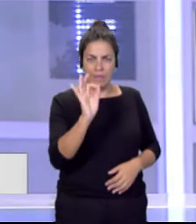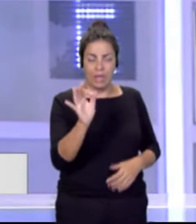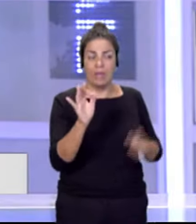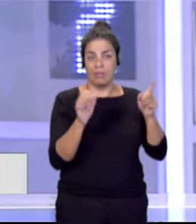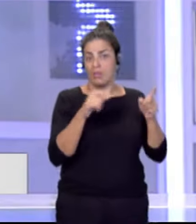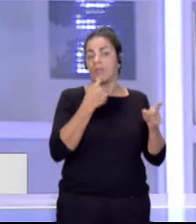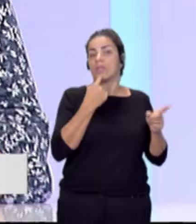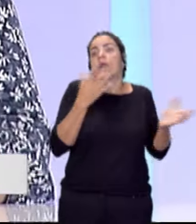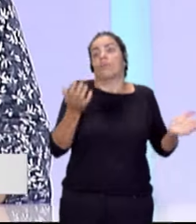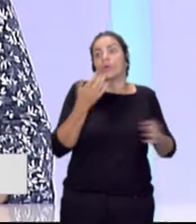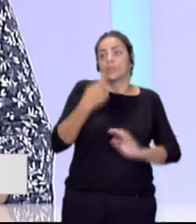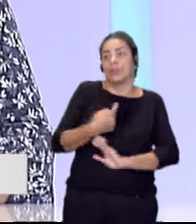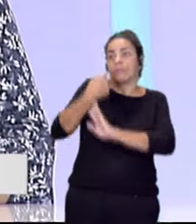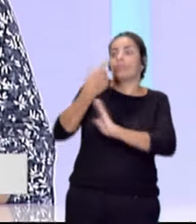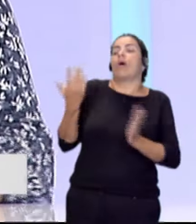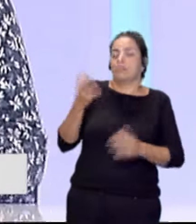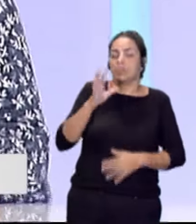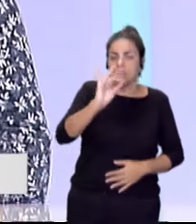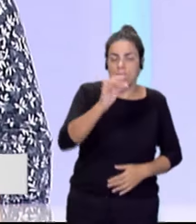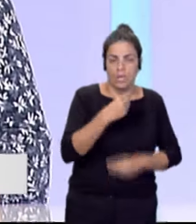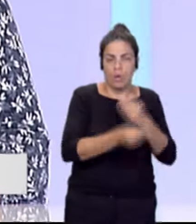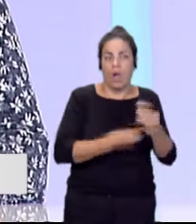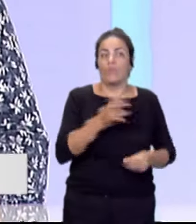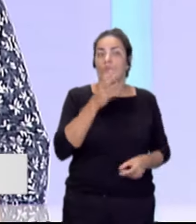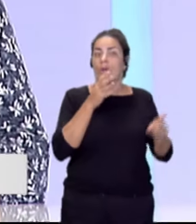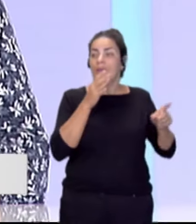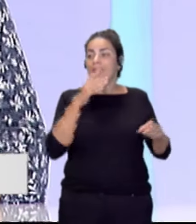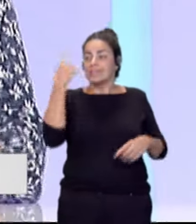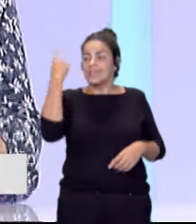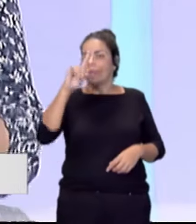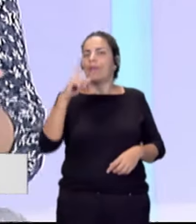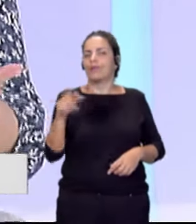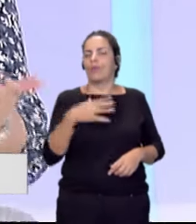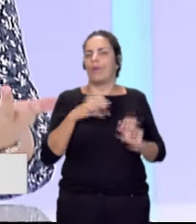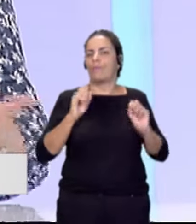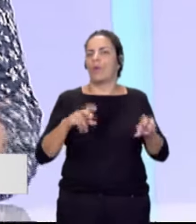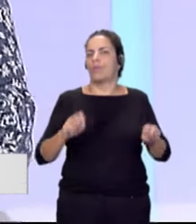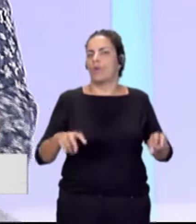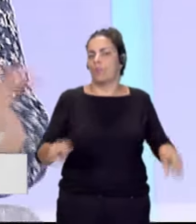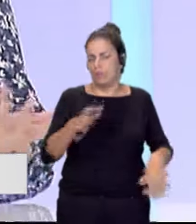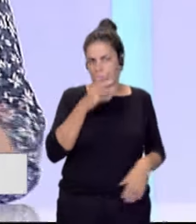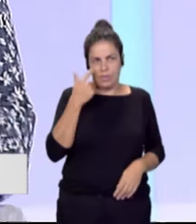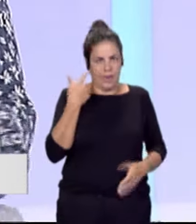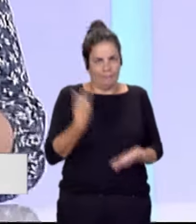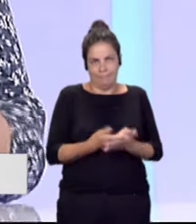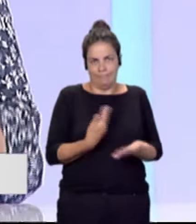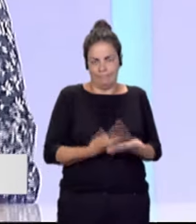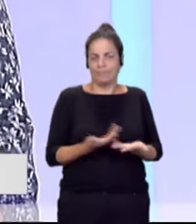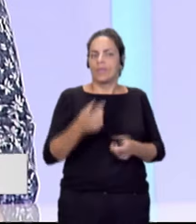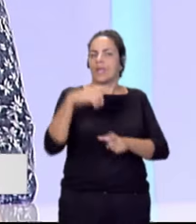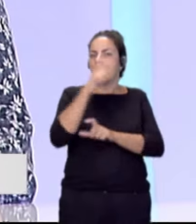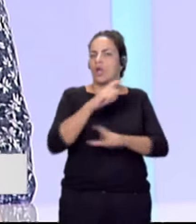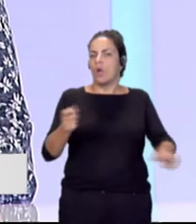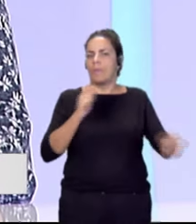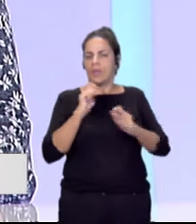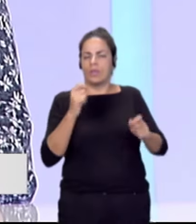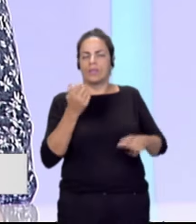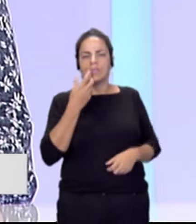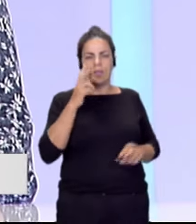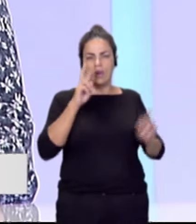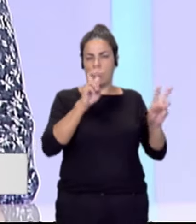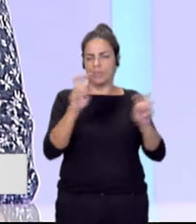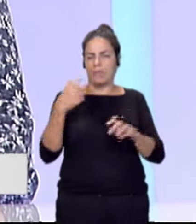hombre, sí, porque es que él sabía que esto iba a ir a más, porque ya lo estamos viendo, los periodistas que seguimos las cosas y demás, nos